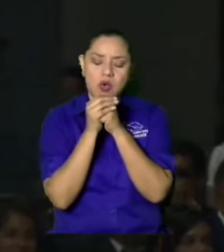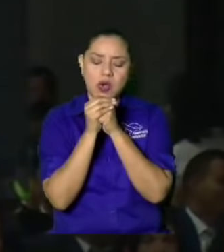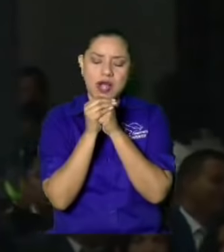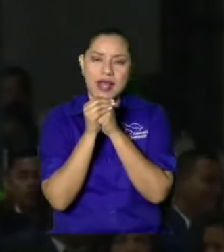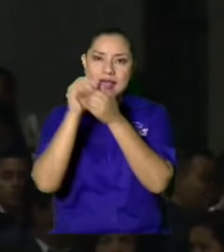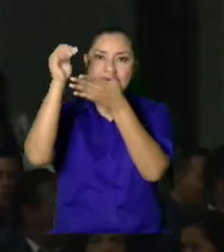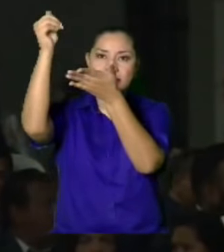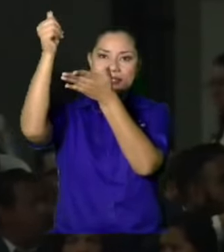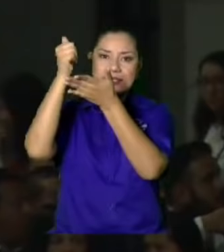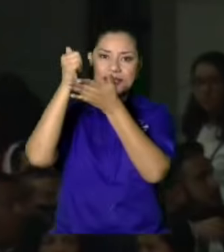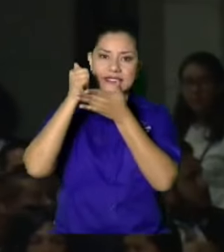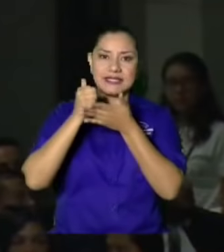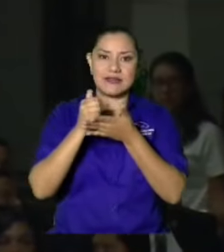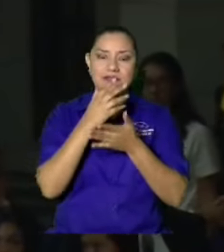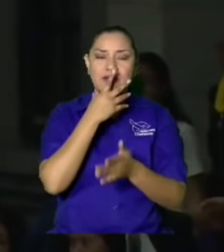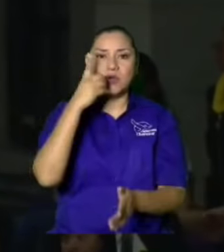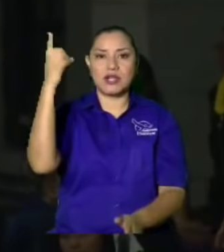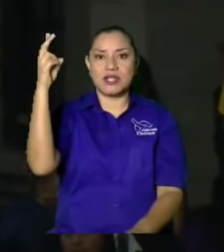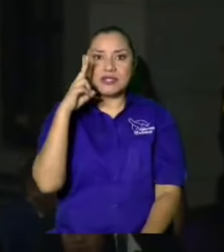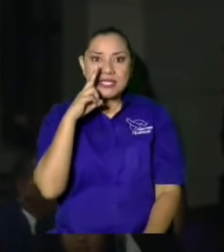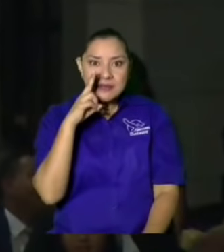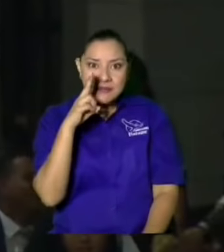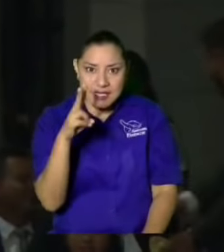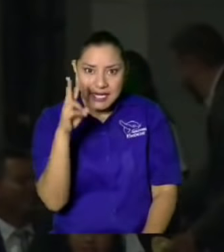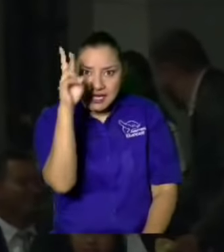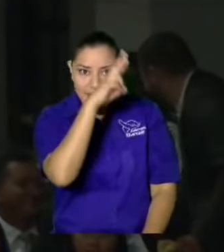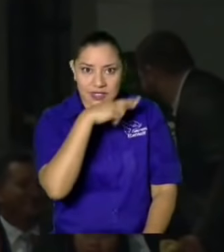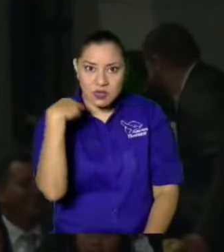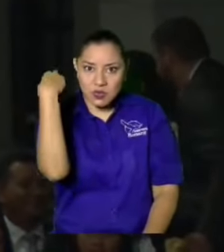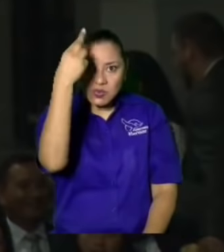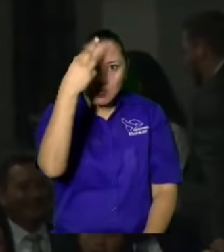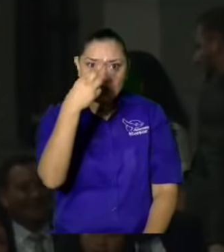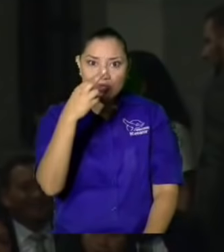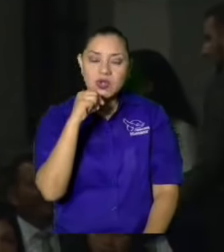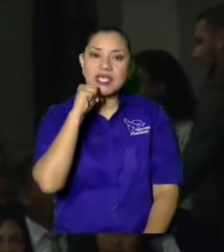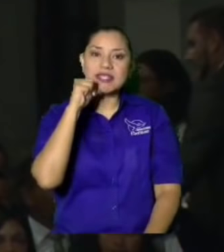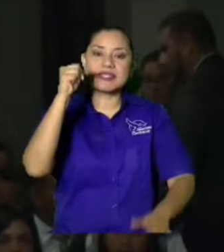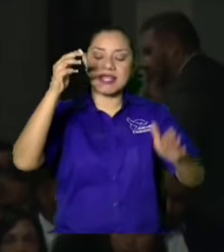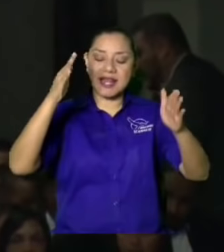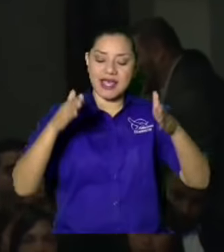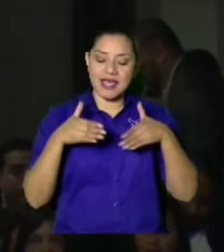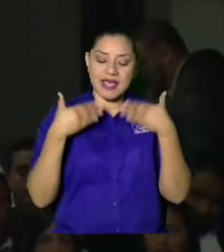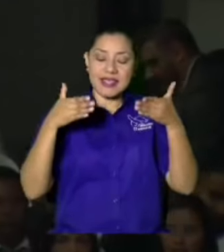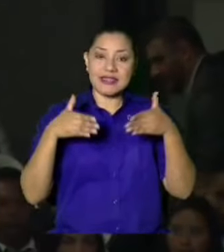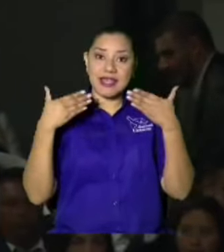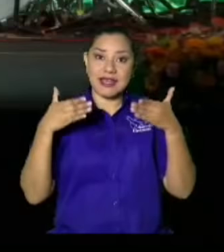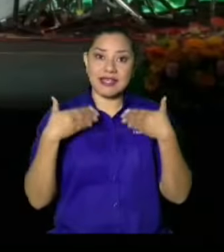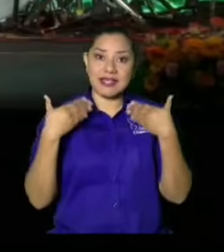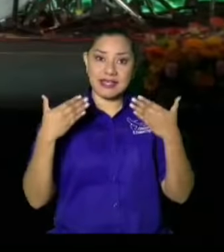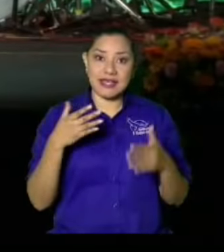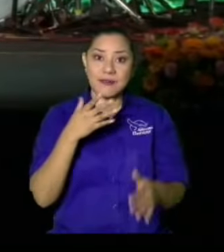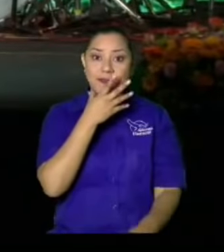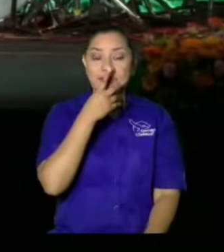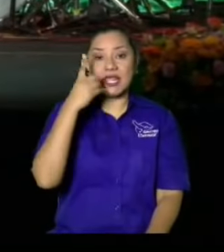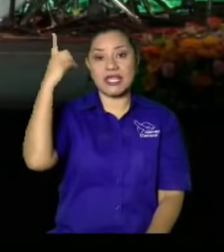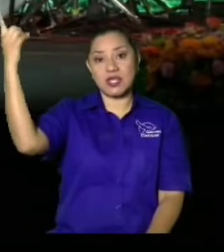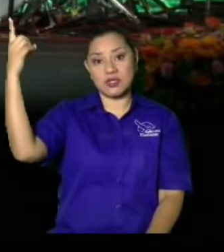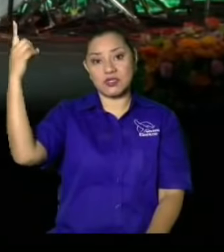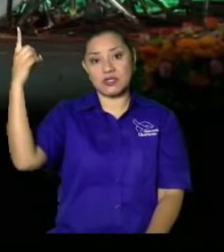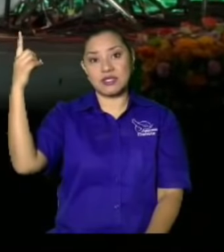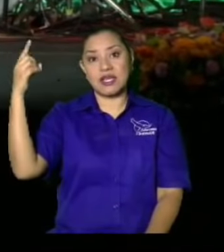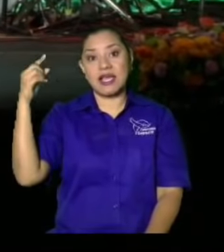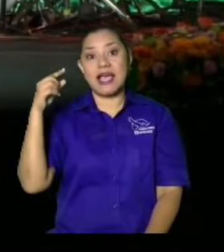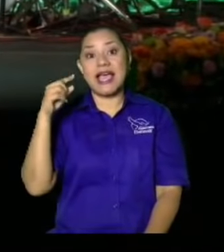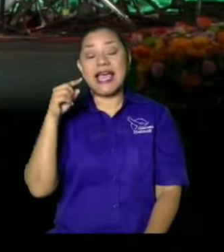favor. Mirará su rostro y gritará de alegría. Y Dios le dice: a un estado